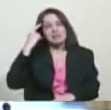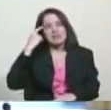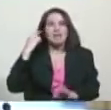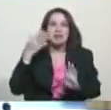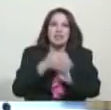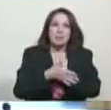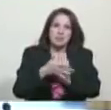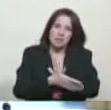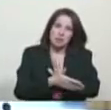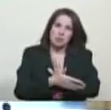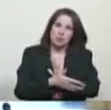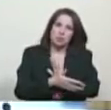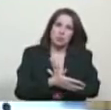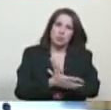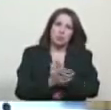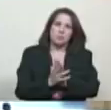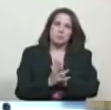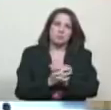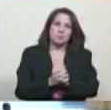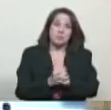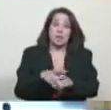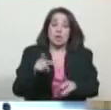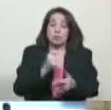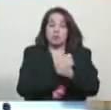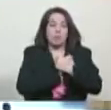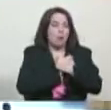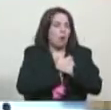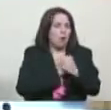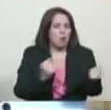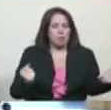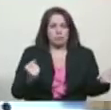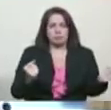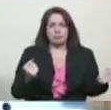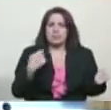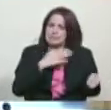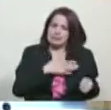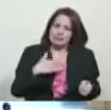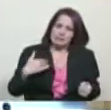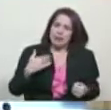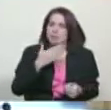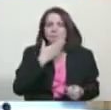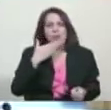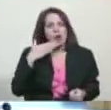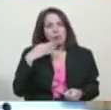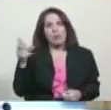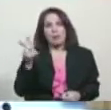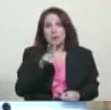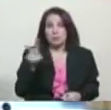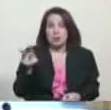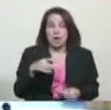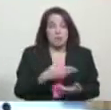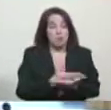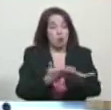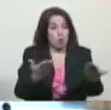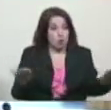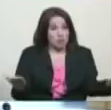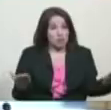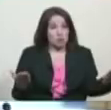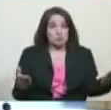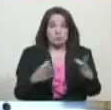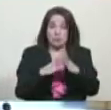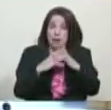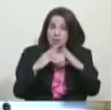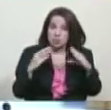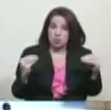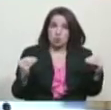pasando. Y con su amor, su inocencia, quieren lo mejor para Venezuela. Por ellos, para ellos